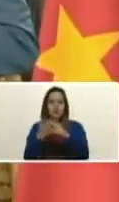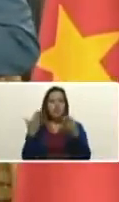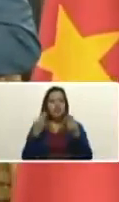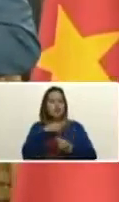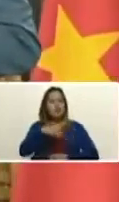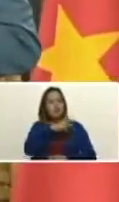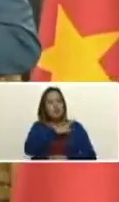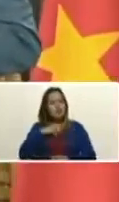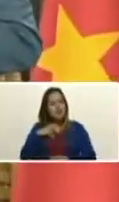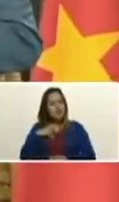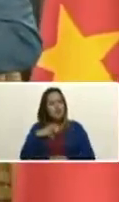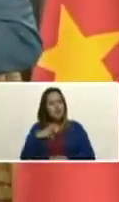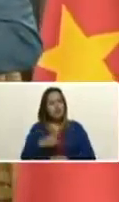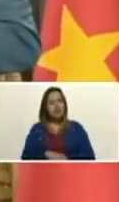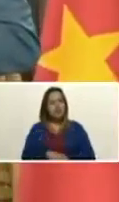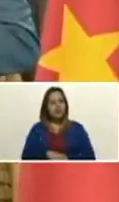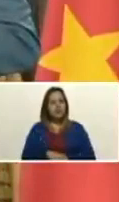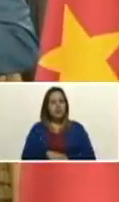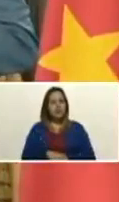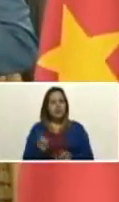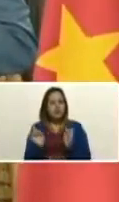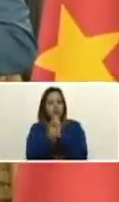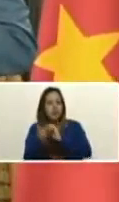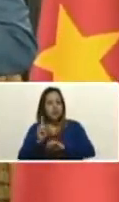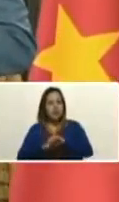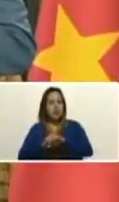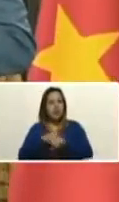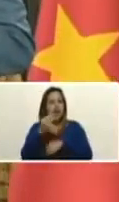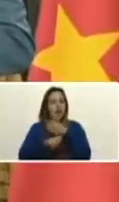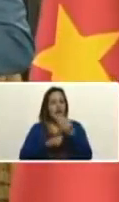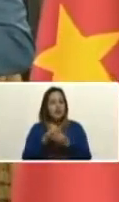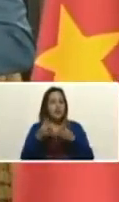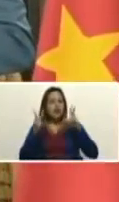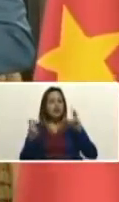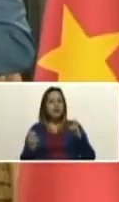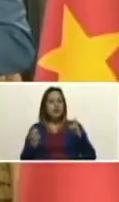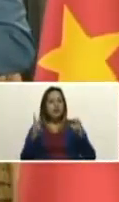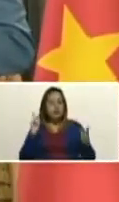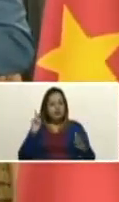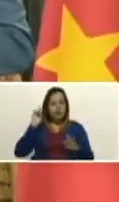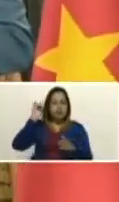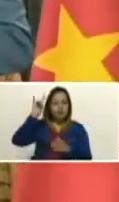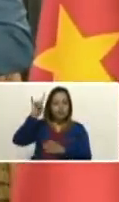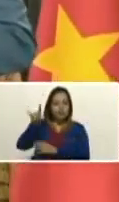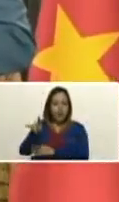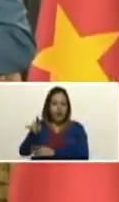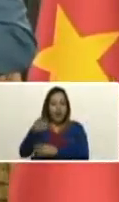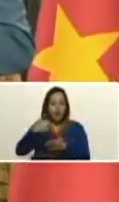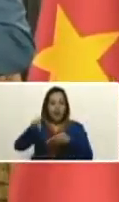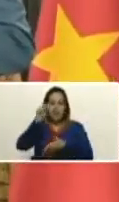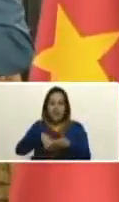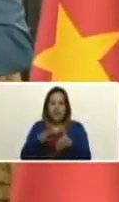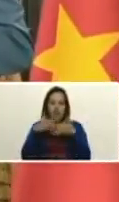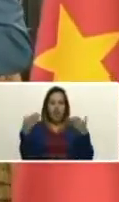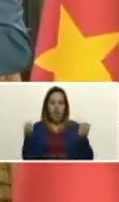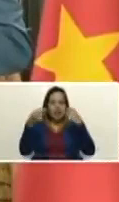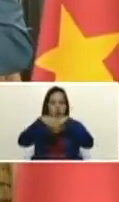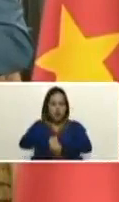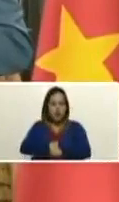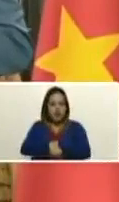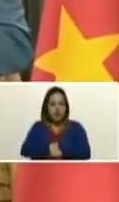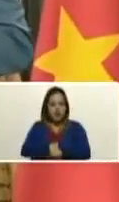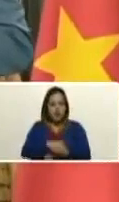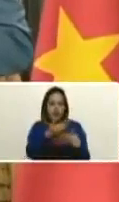muy pronto estar haciendo una nueva visita para firmar grandes acuerdos